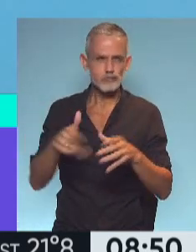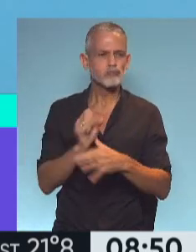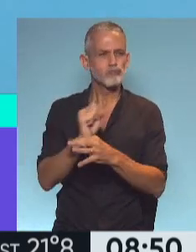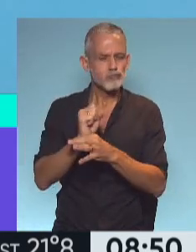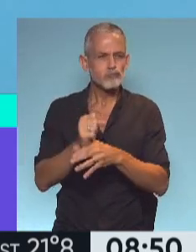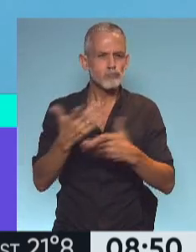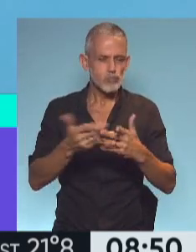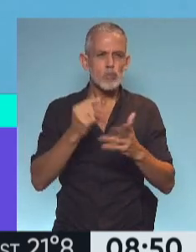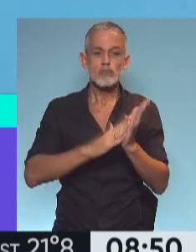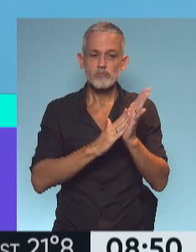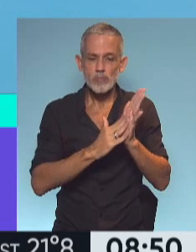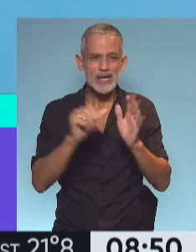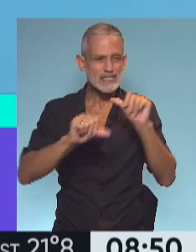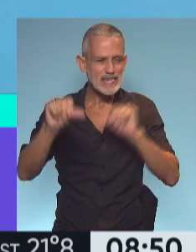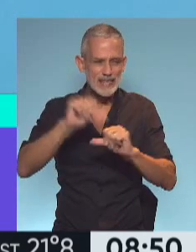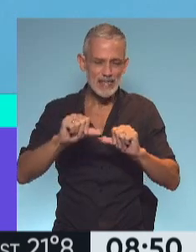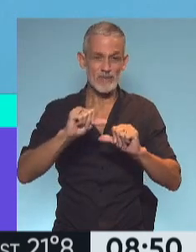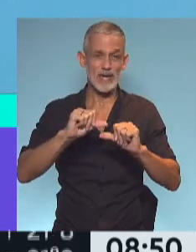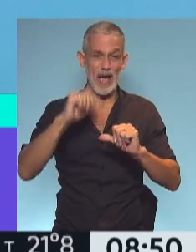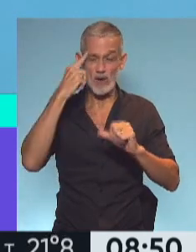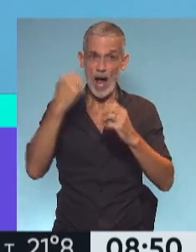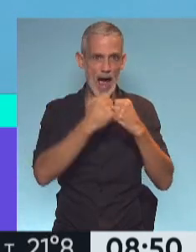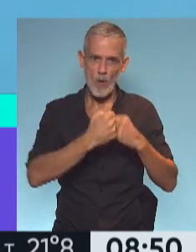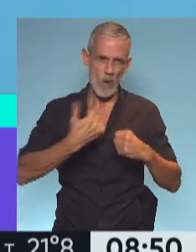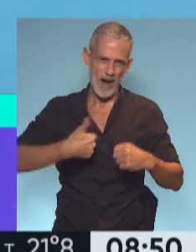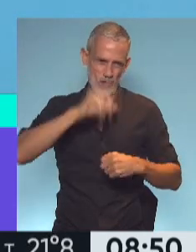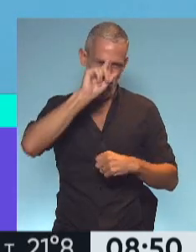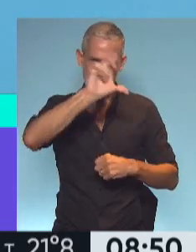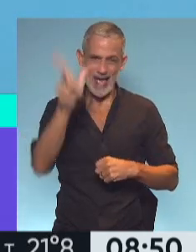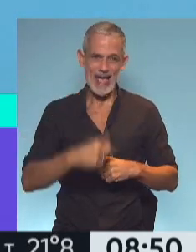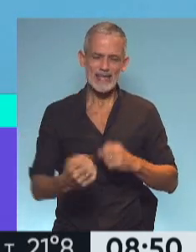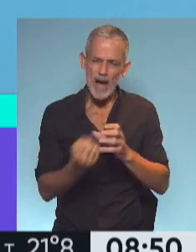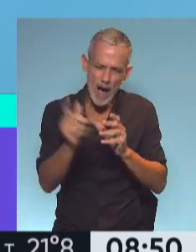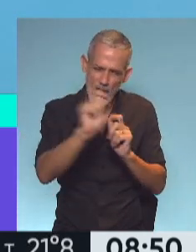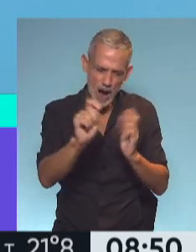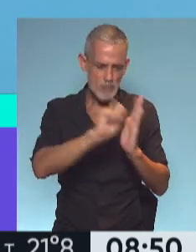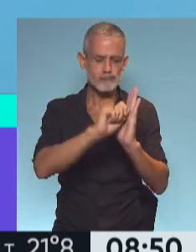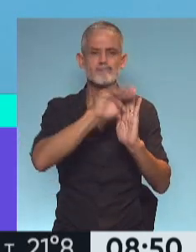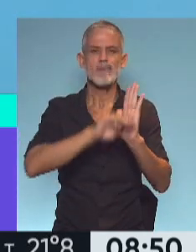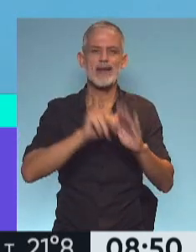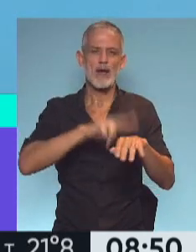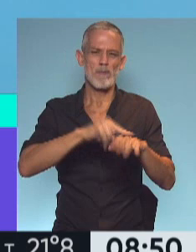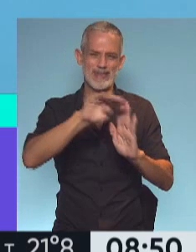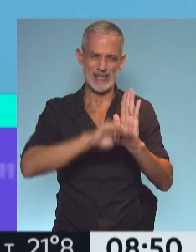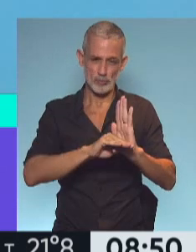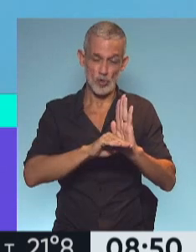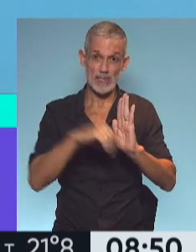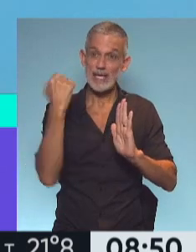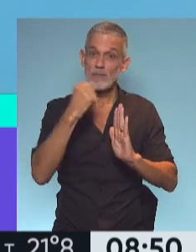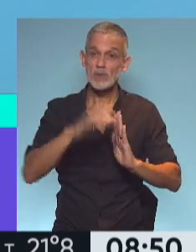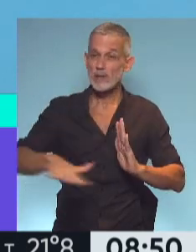expertos, con evidencia científica y con consenso federal para generar recomendaciones y acciones es muy importante, y la